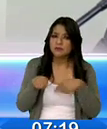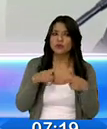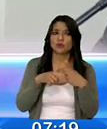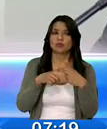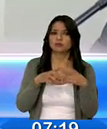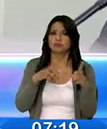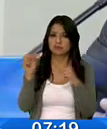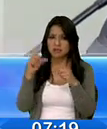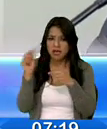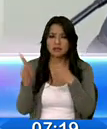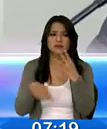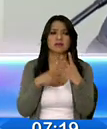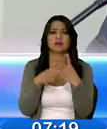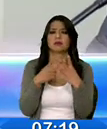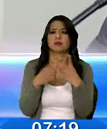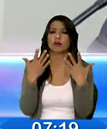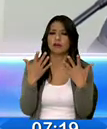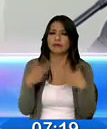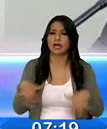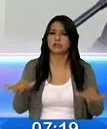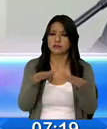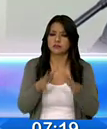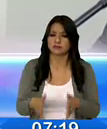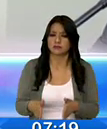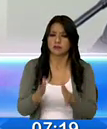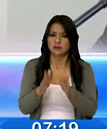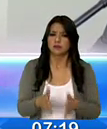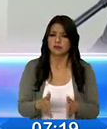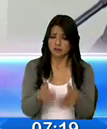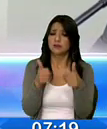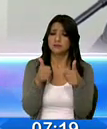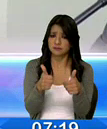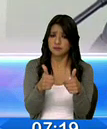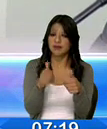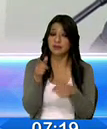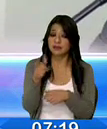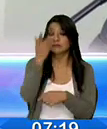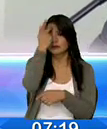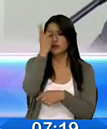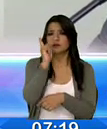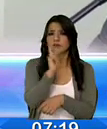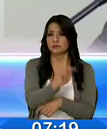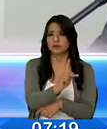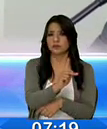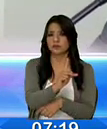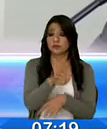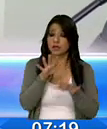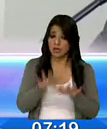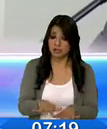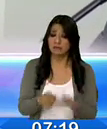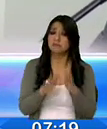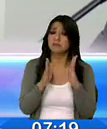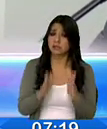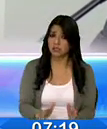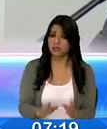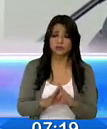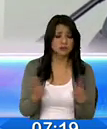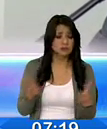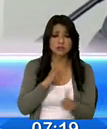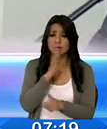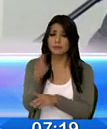transporte, el tema de las obras en las carreteras, en las vías, y esa es una decisión que, por ejemplo, puede estar acá el ministro. Siempre los